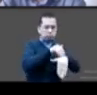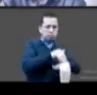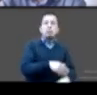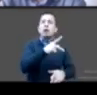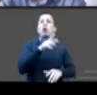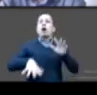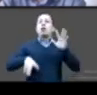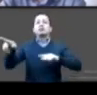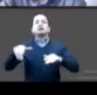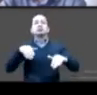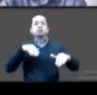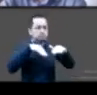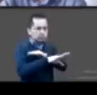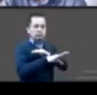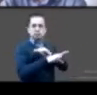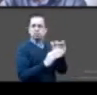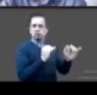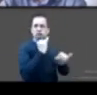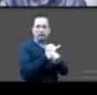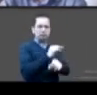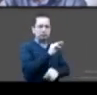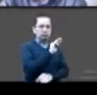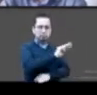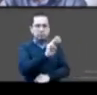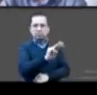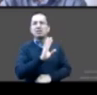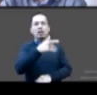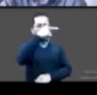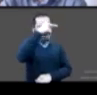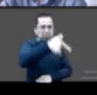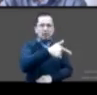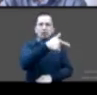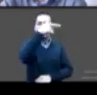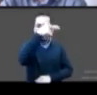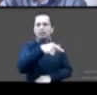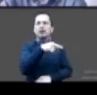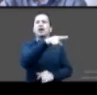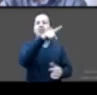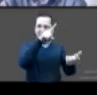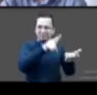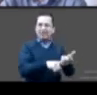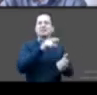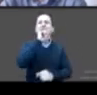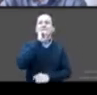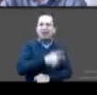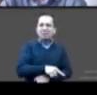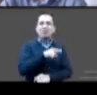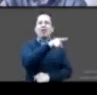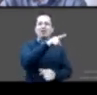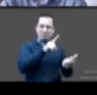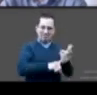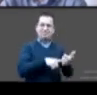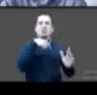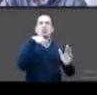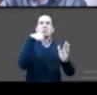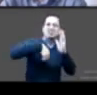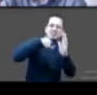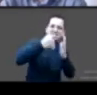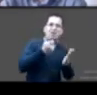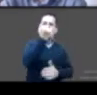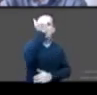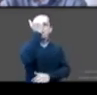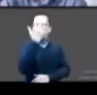muchas ocasiones se han reportado que contienen también imágenes y videos donde los niños,